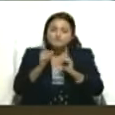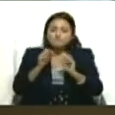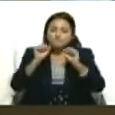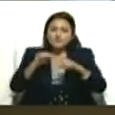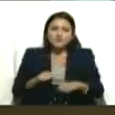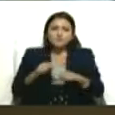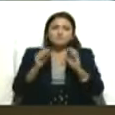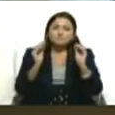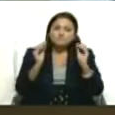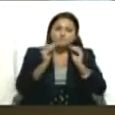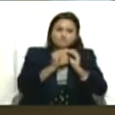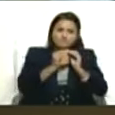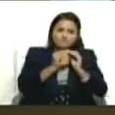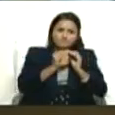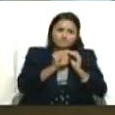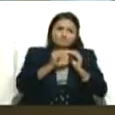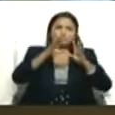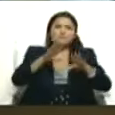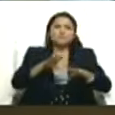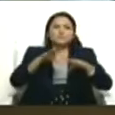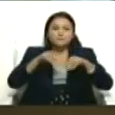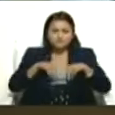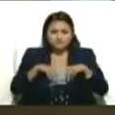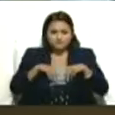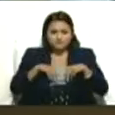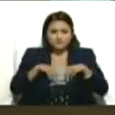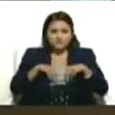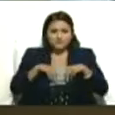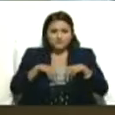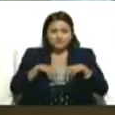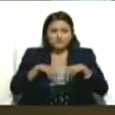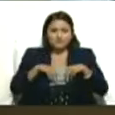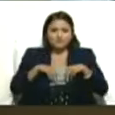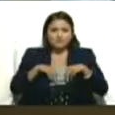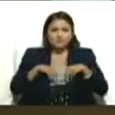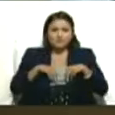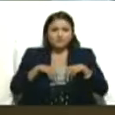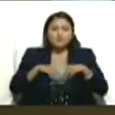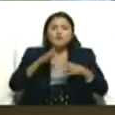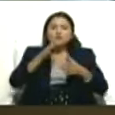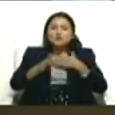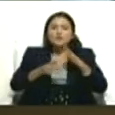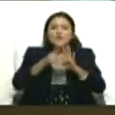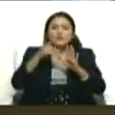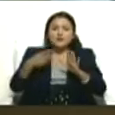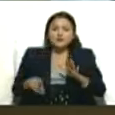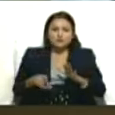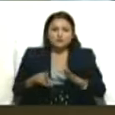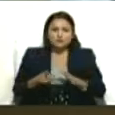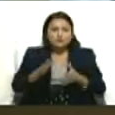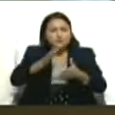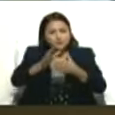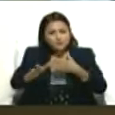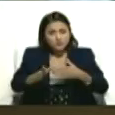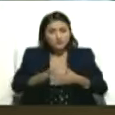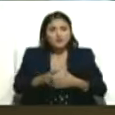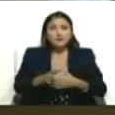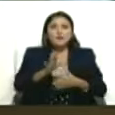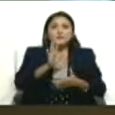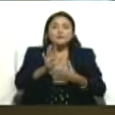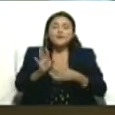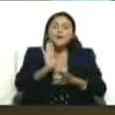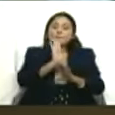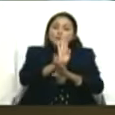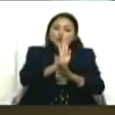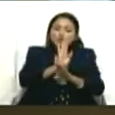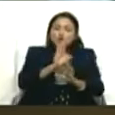competente, admite de mero derecho y declara procedente la acción de